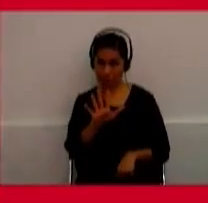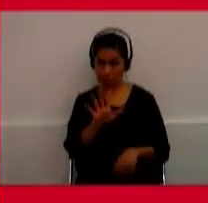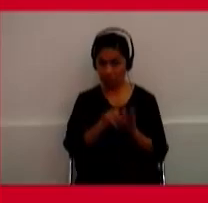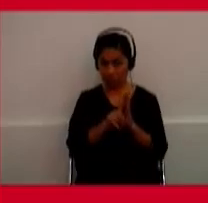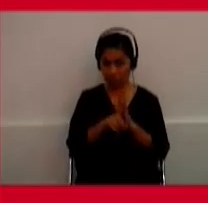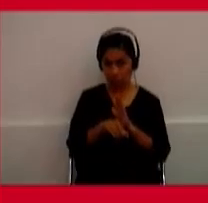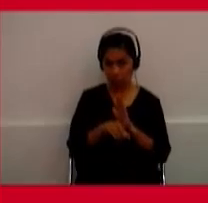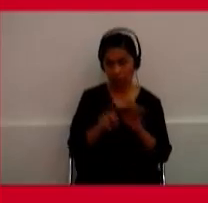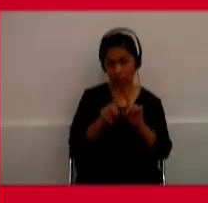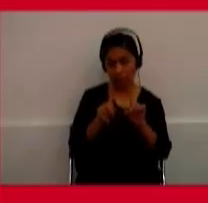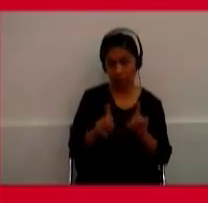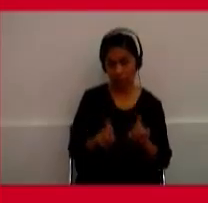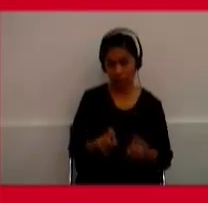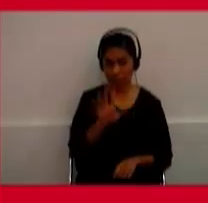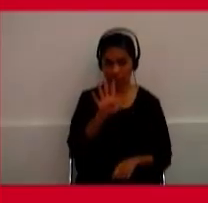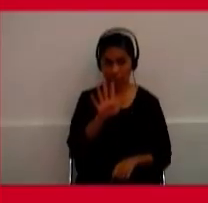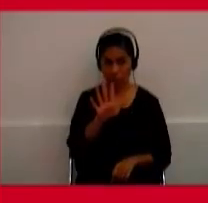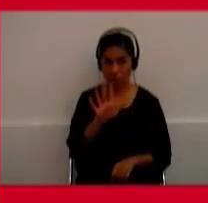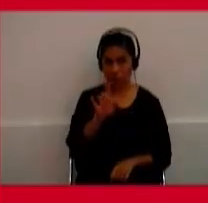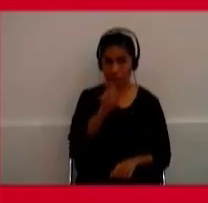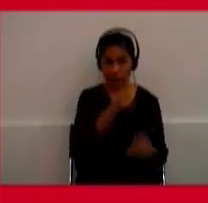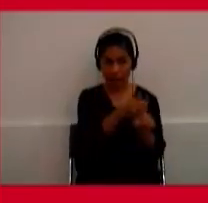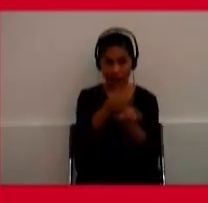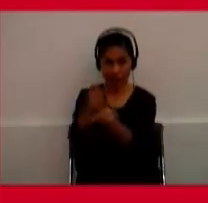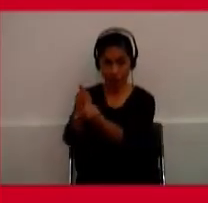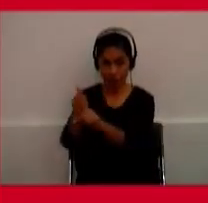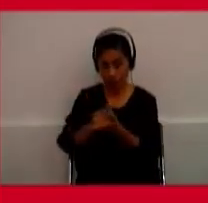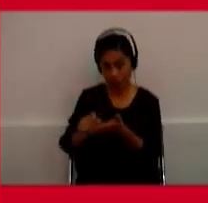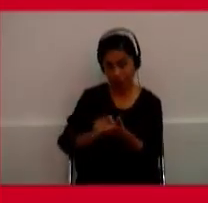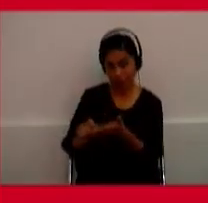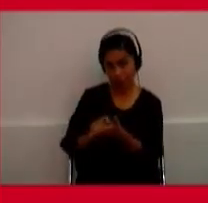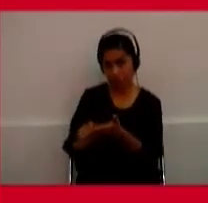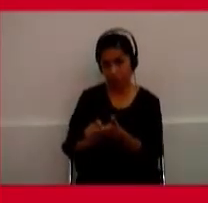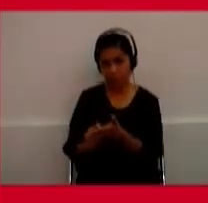5. En total, cada autor tiene 20 minutos.